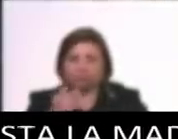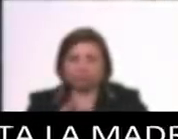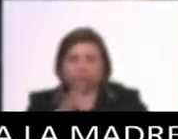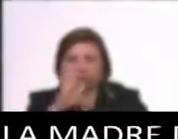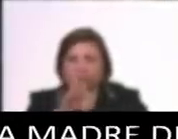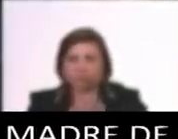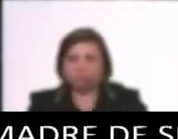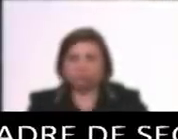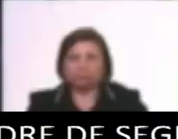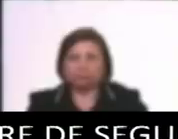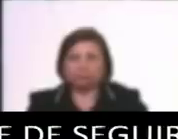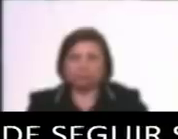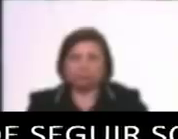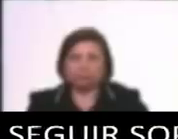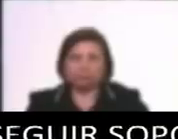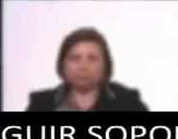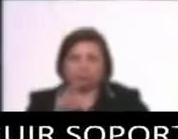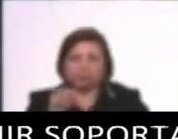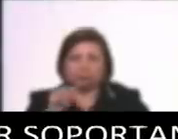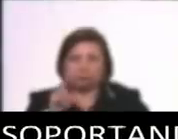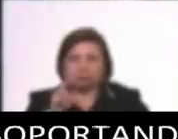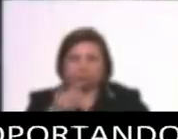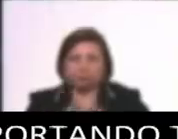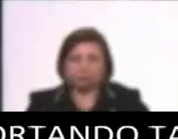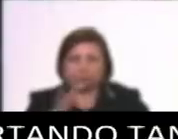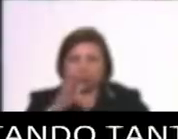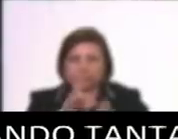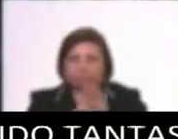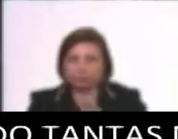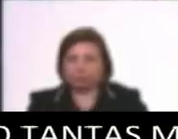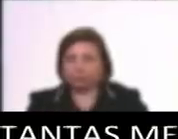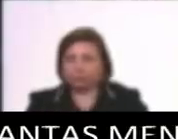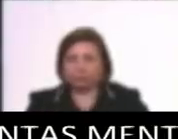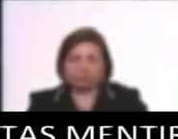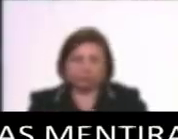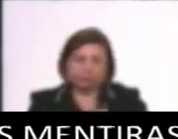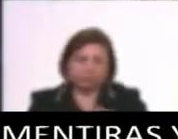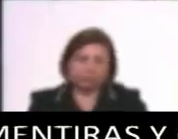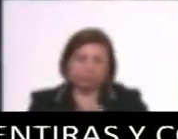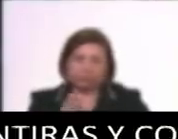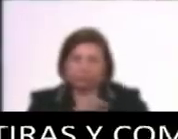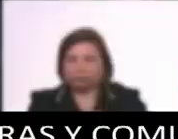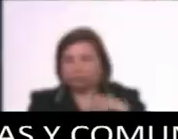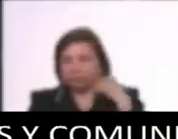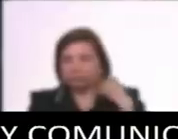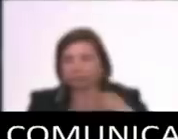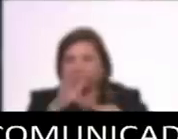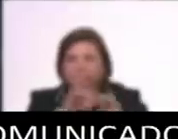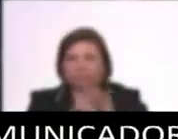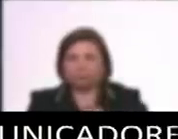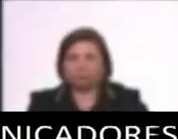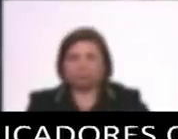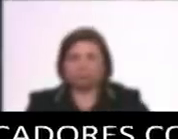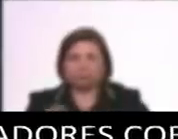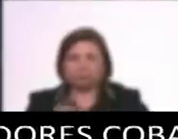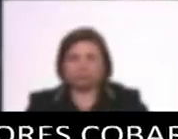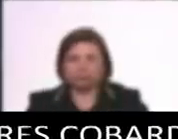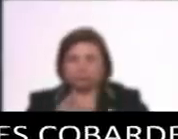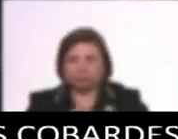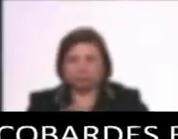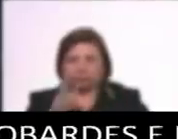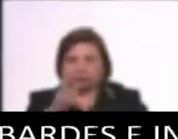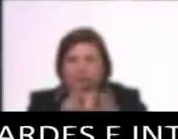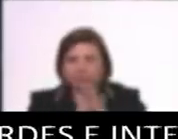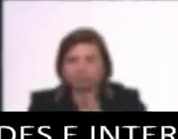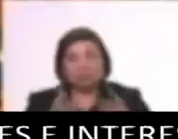Perú. También expresan el rechazo a la inaceptable intromisión del presidente colombiano Gustavo Petro